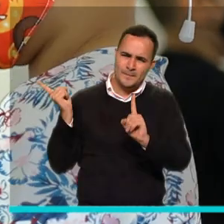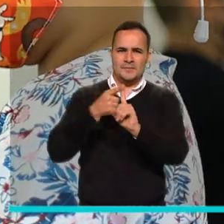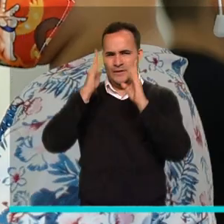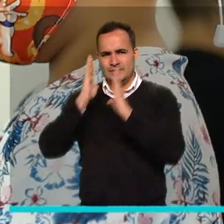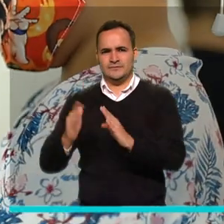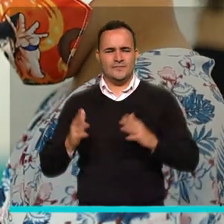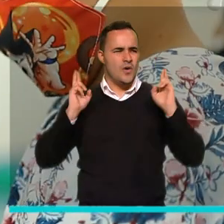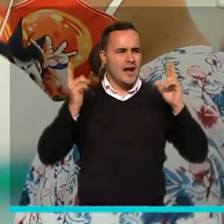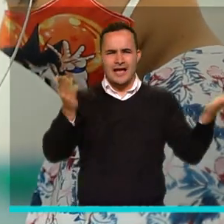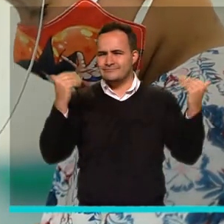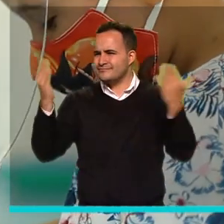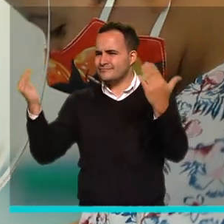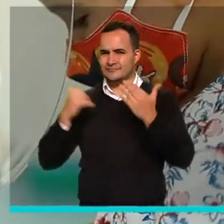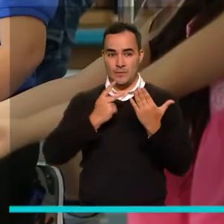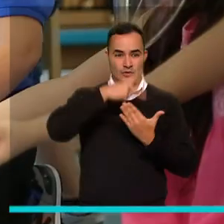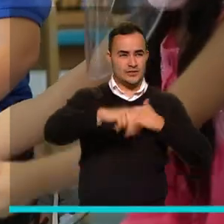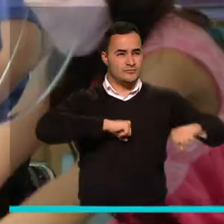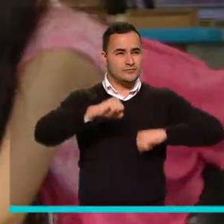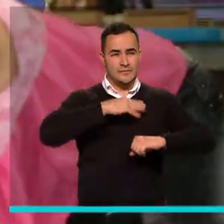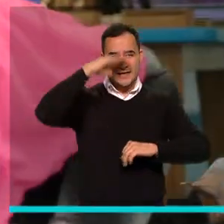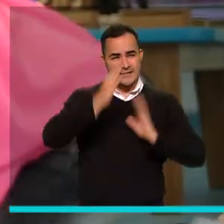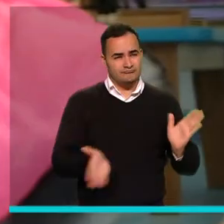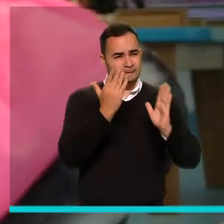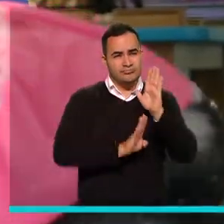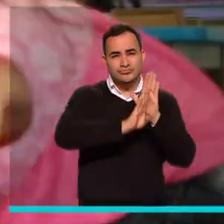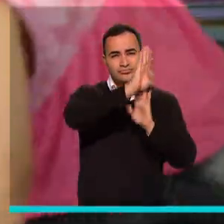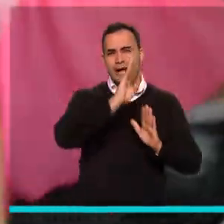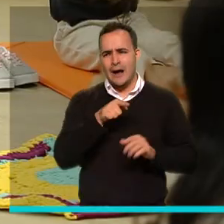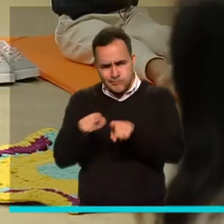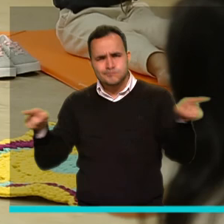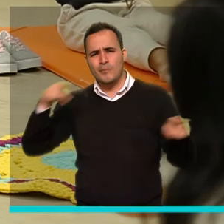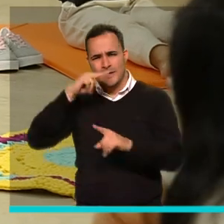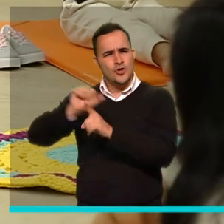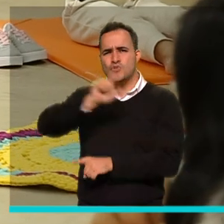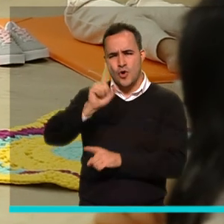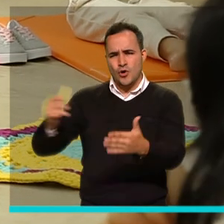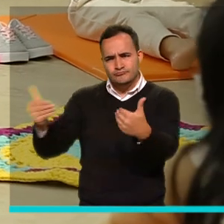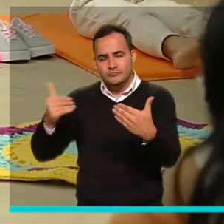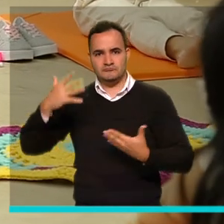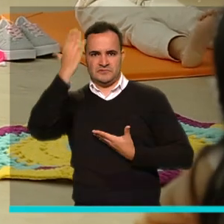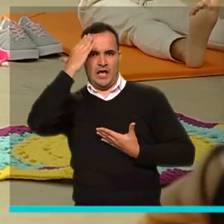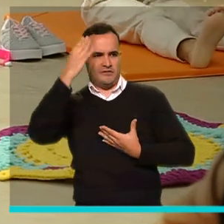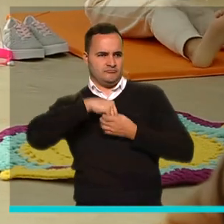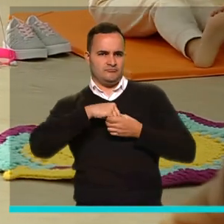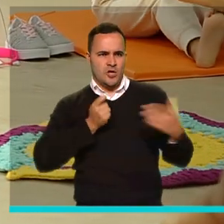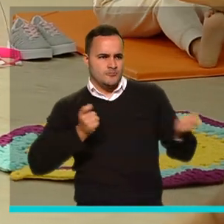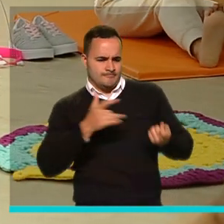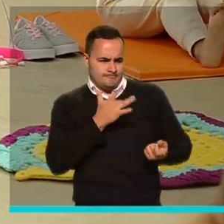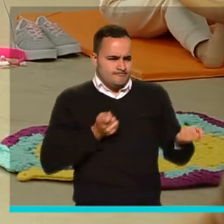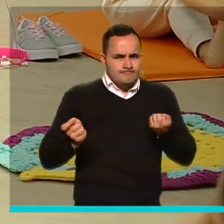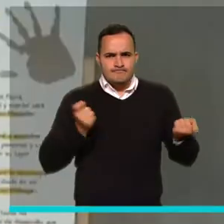niñas en nuestra Medellín Futuro, que saben resolver conflictos, que saben manejar sus emociones, que saben programar y que tienen una